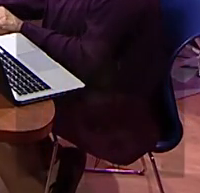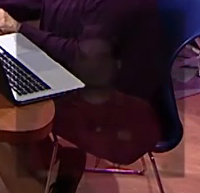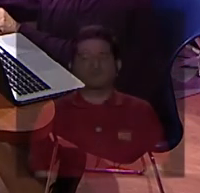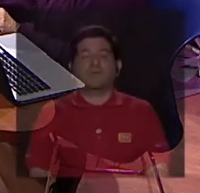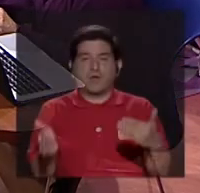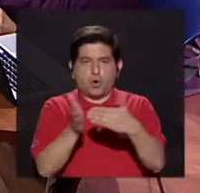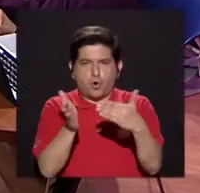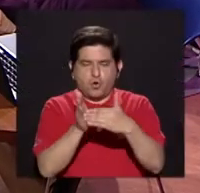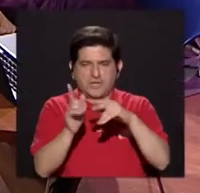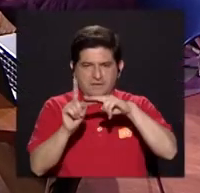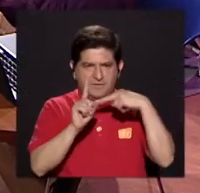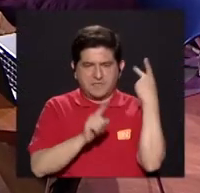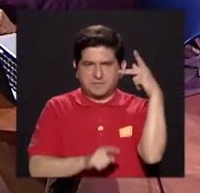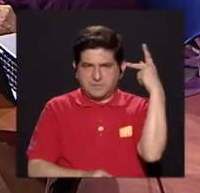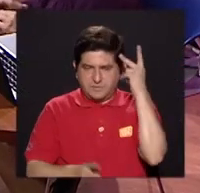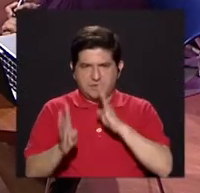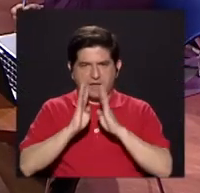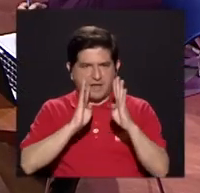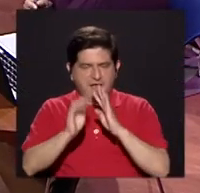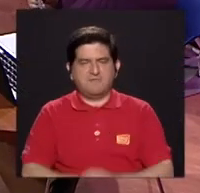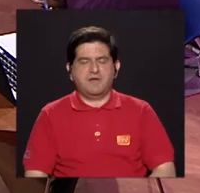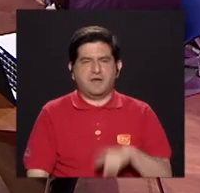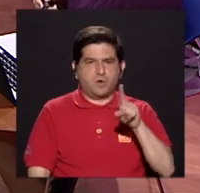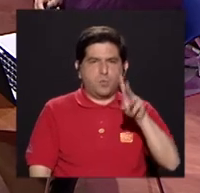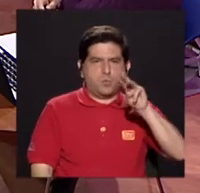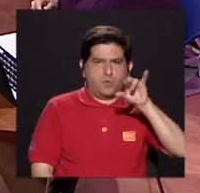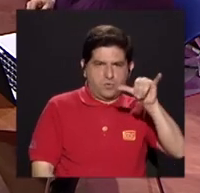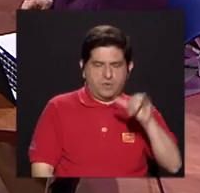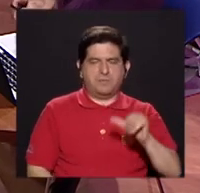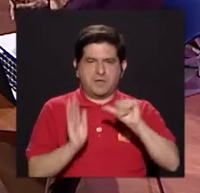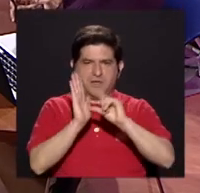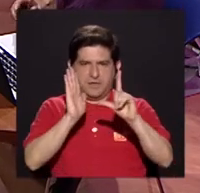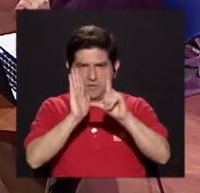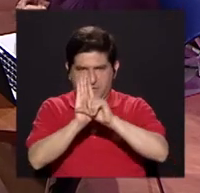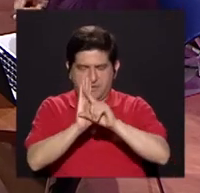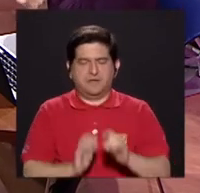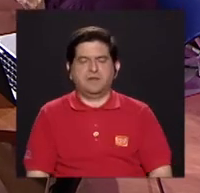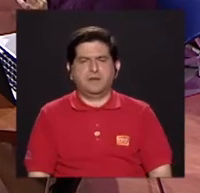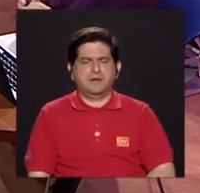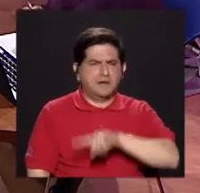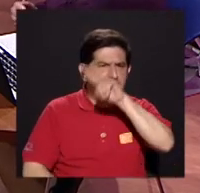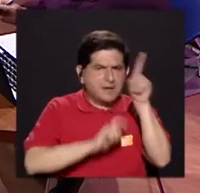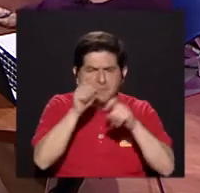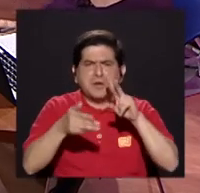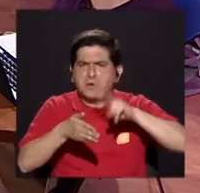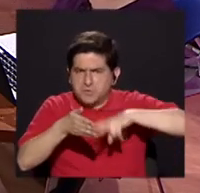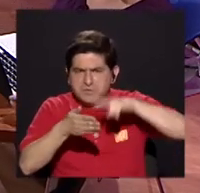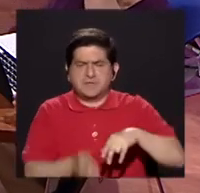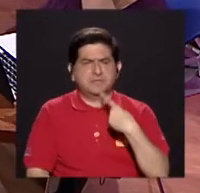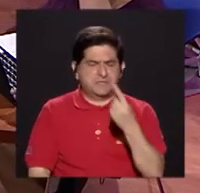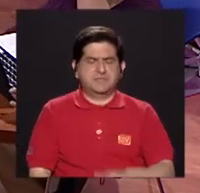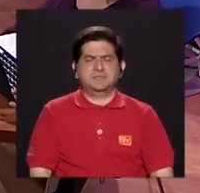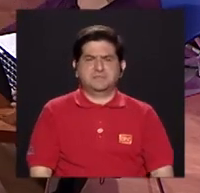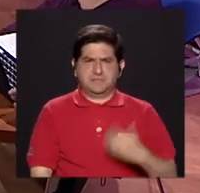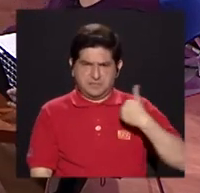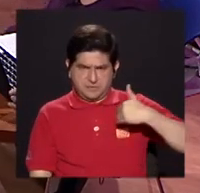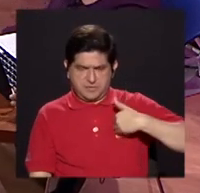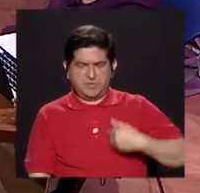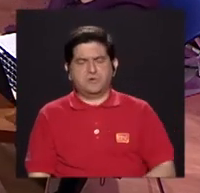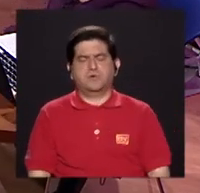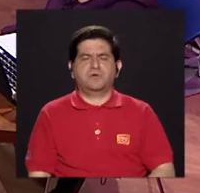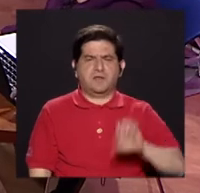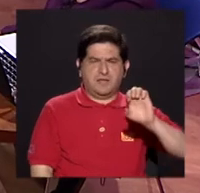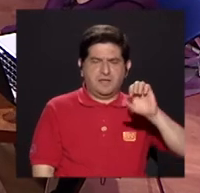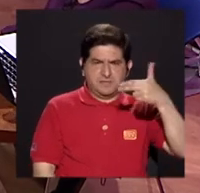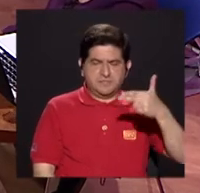Estamos de nuevo en Miradas Políticas conversando sobre el primero de mayo legislativo. Voy a leer algunas preguntas. Dice don Edgar Chacón, no